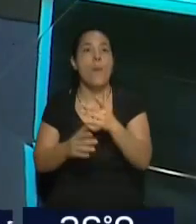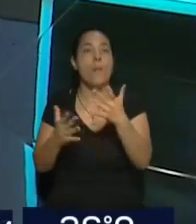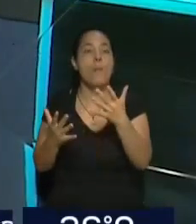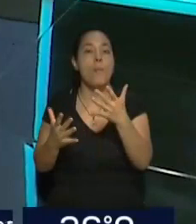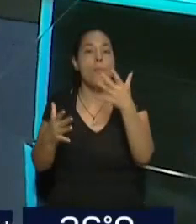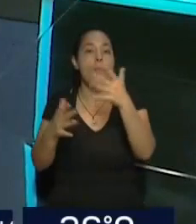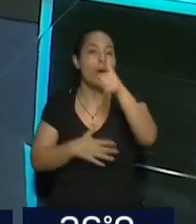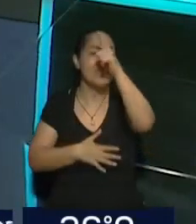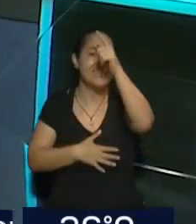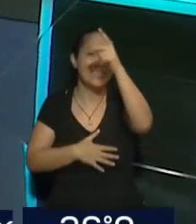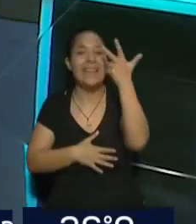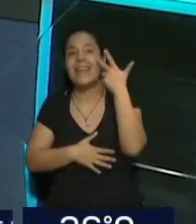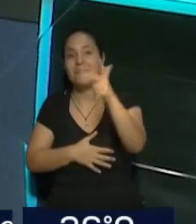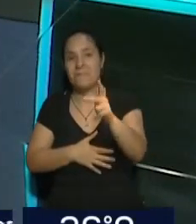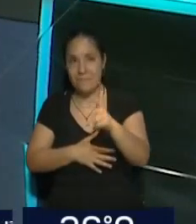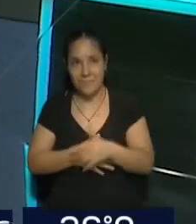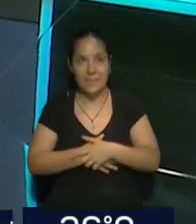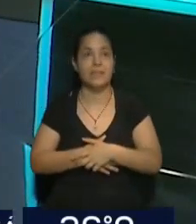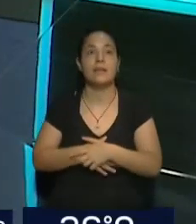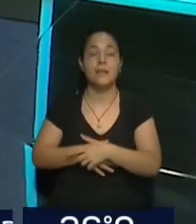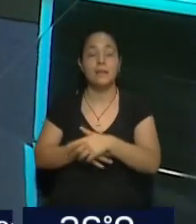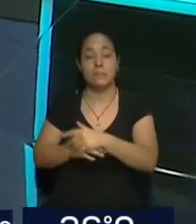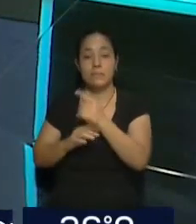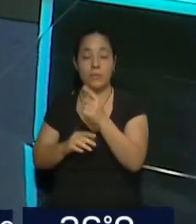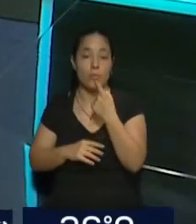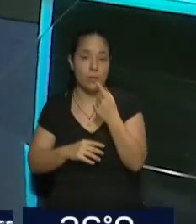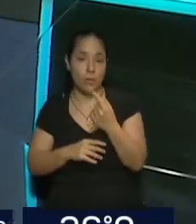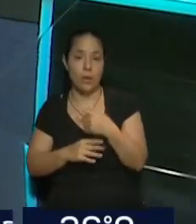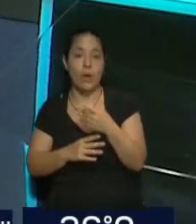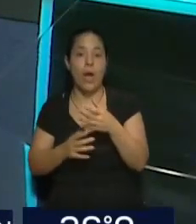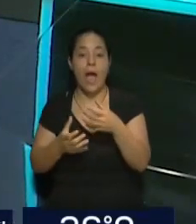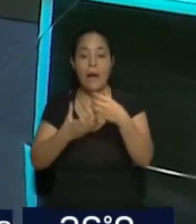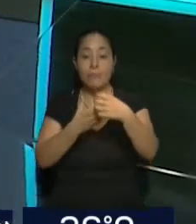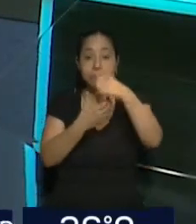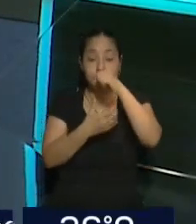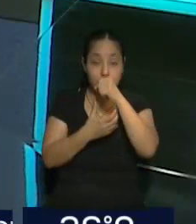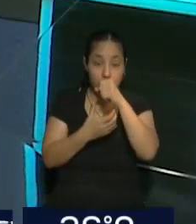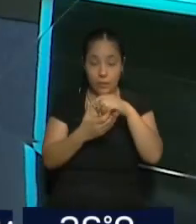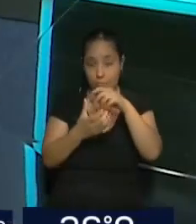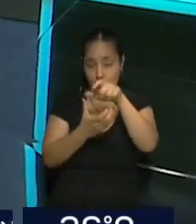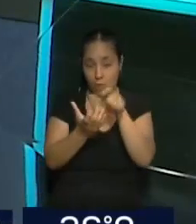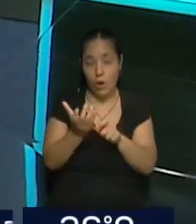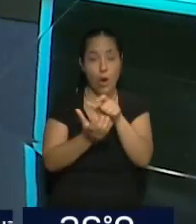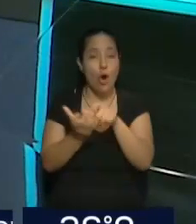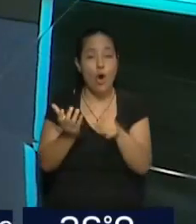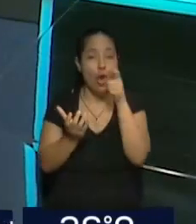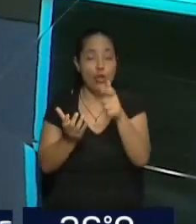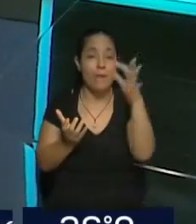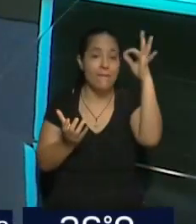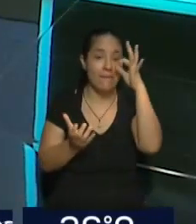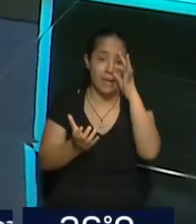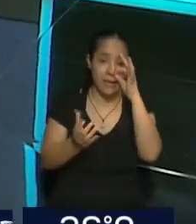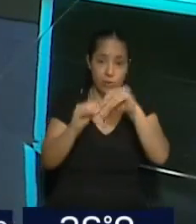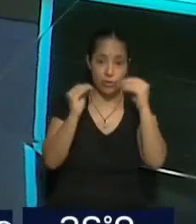de la policía de Mendoza, el comisario Calipo. 20 alcoholímetros que se van a sumar a aquellos aparatos que tengan